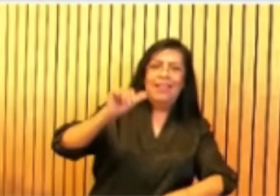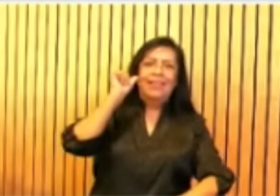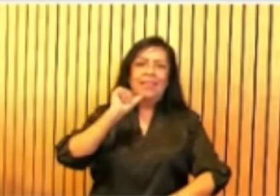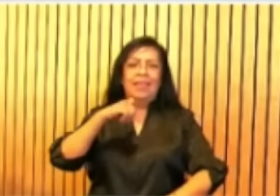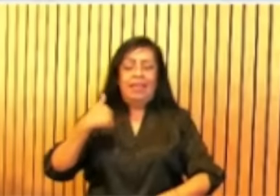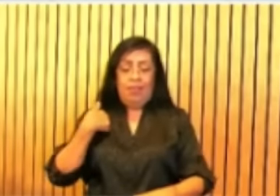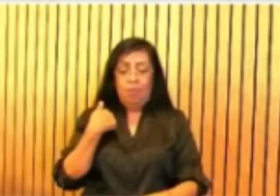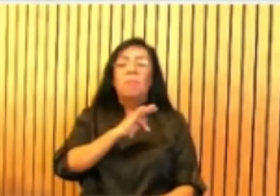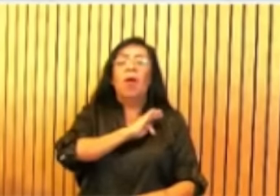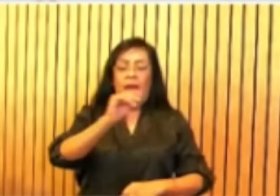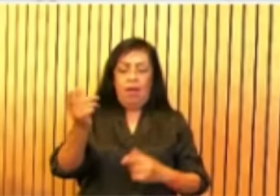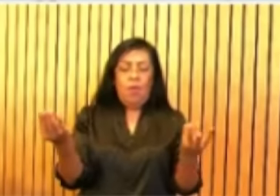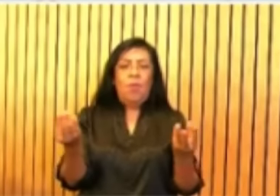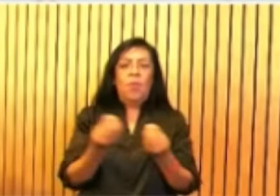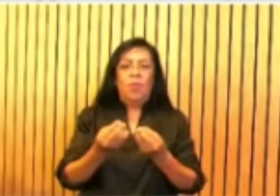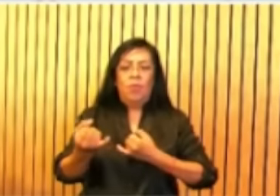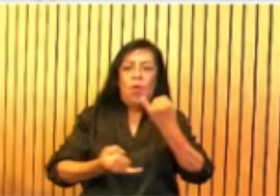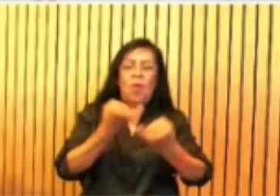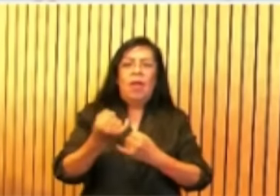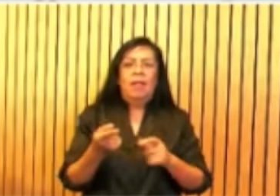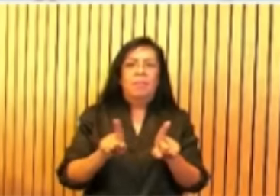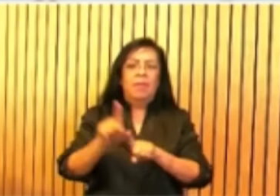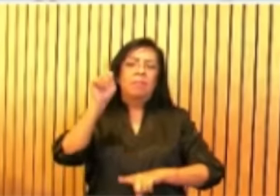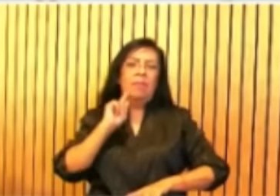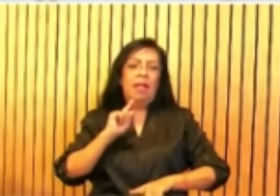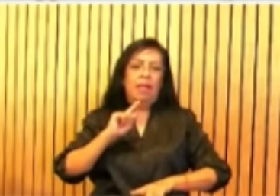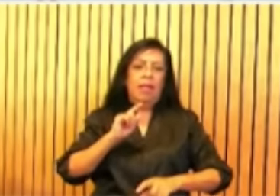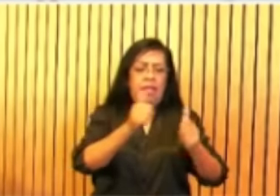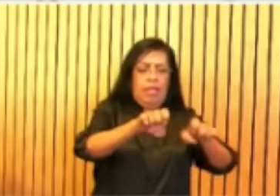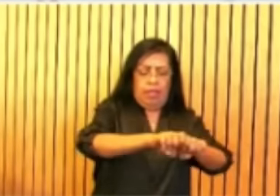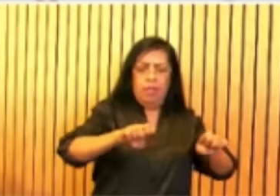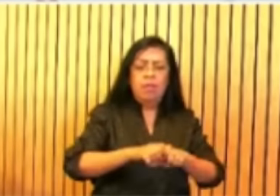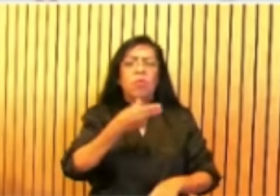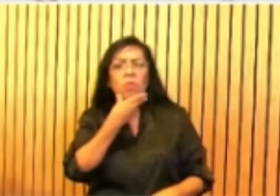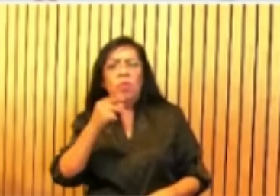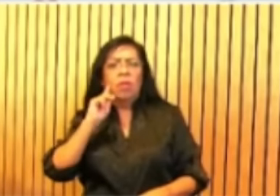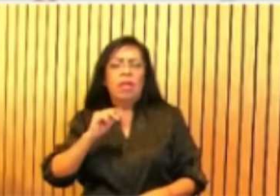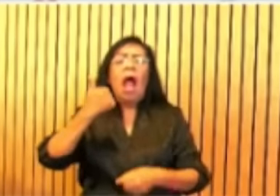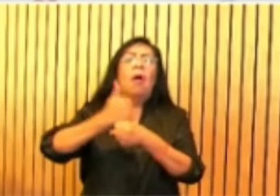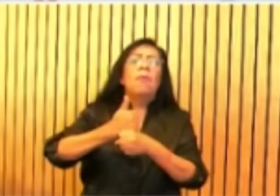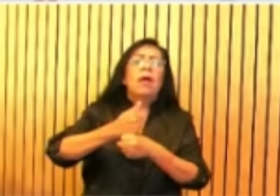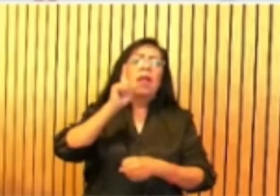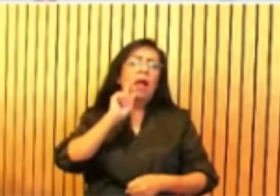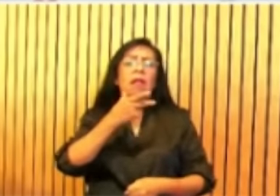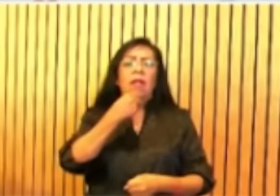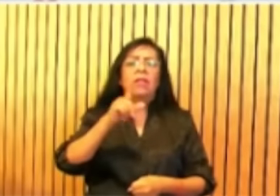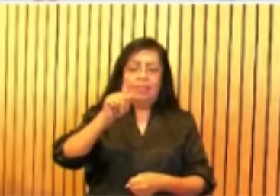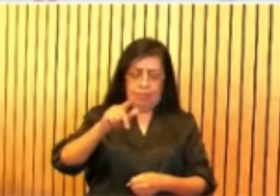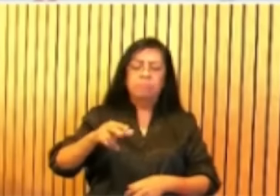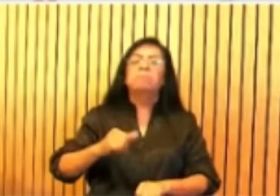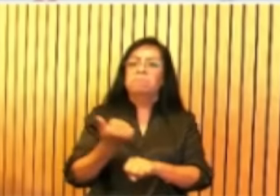con mi hermana y los equipos sean de niñas y niños. Que los abuelos y abuelas sí traigan sus